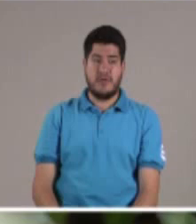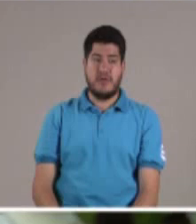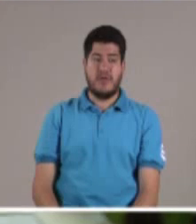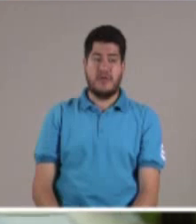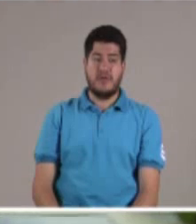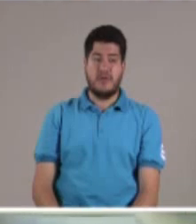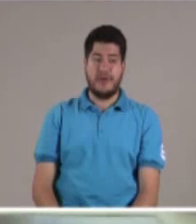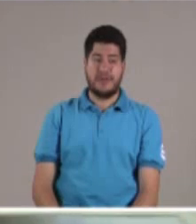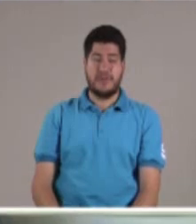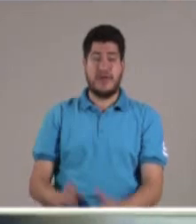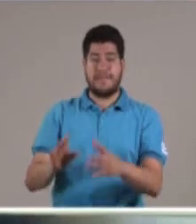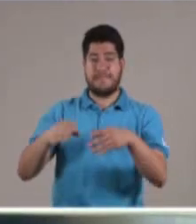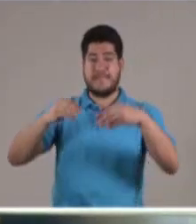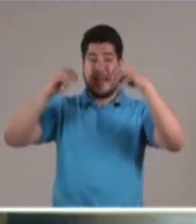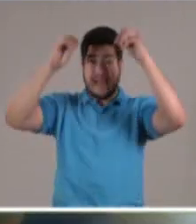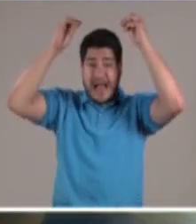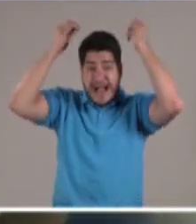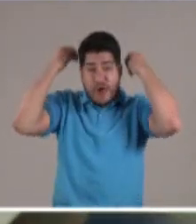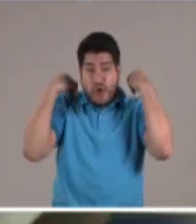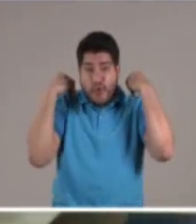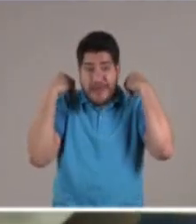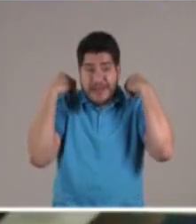qué le hacía falta